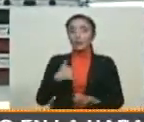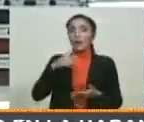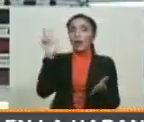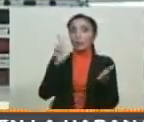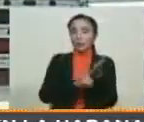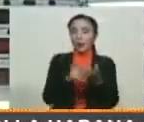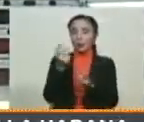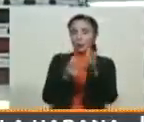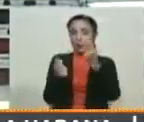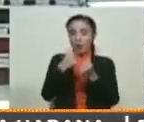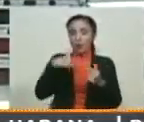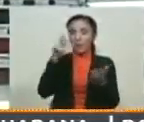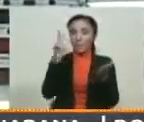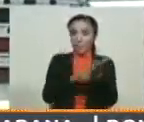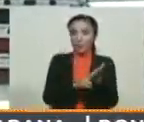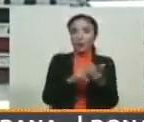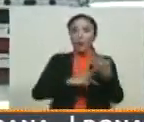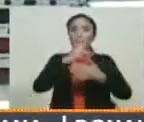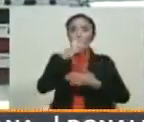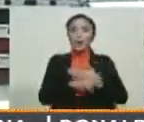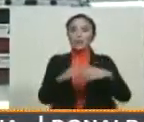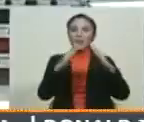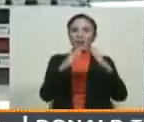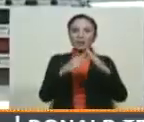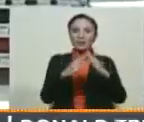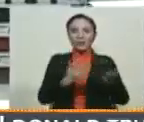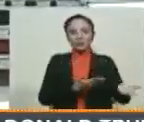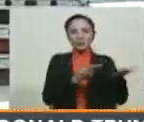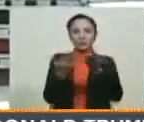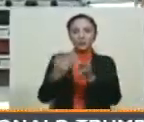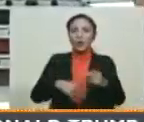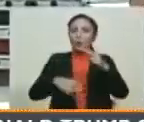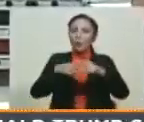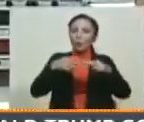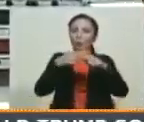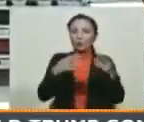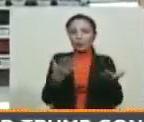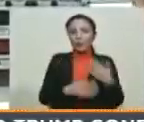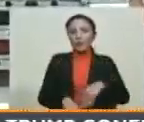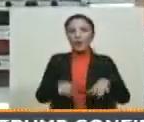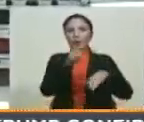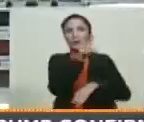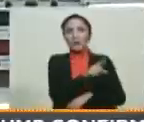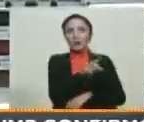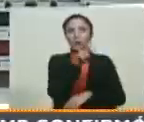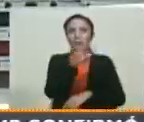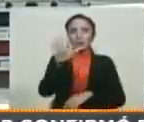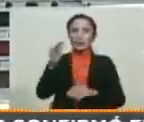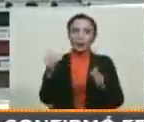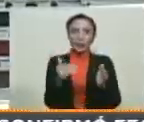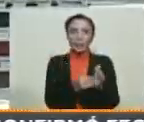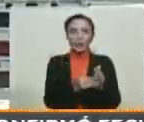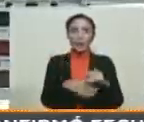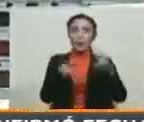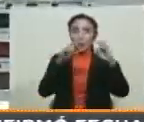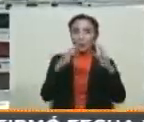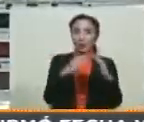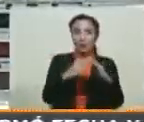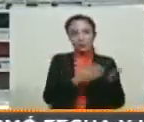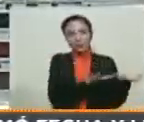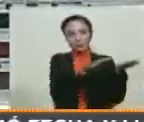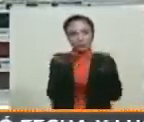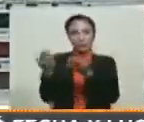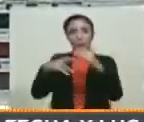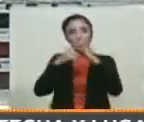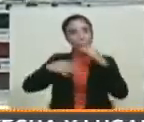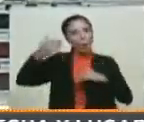los recursos en un plan de viviendas para construir 125 mil nuevas viviendas para